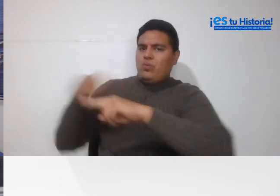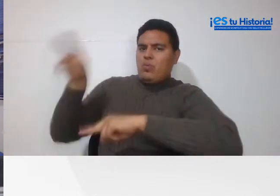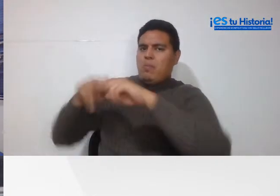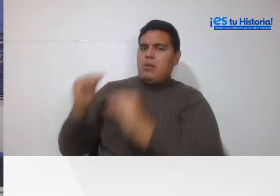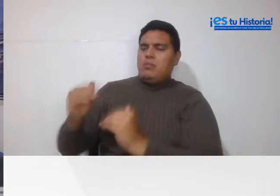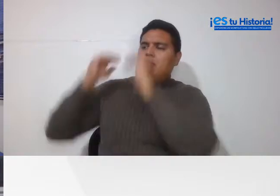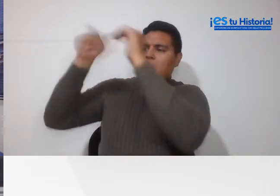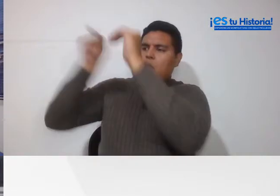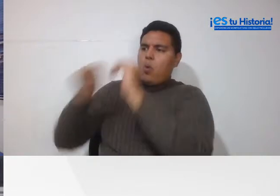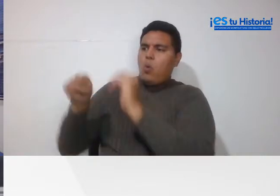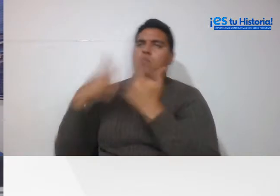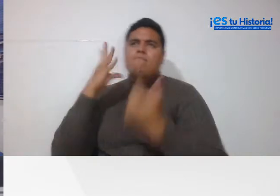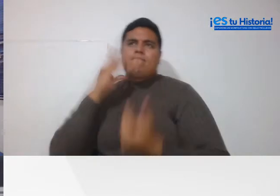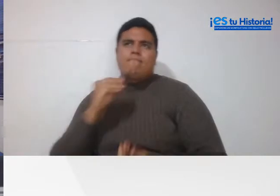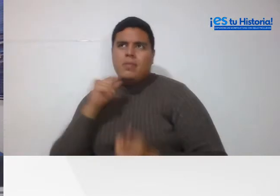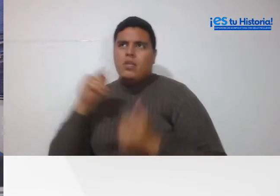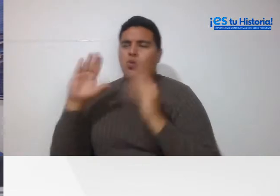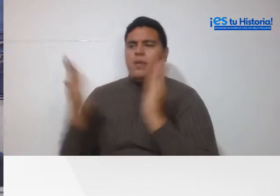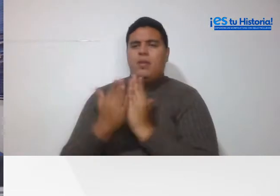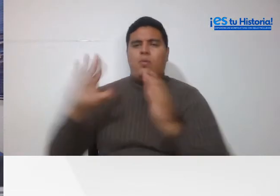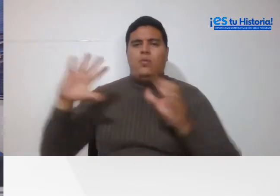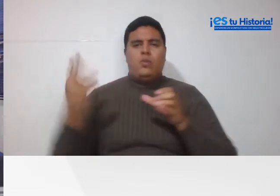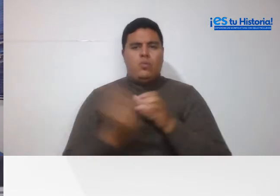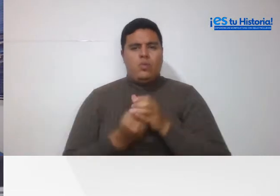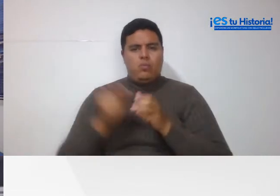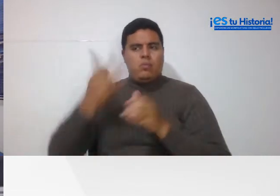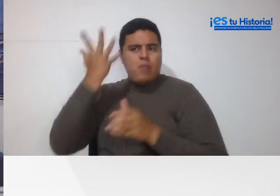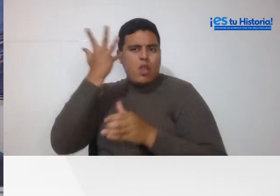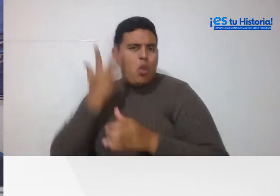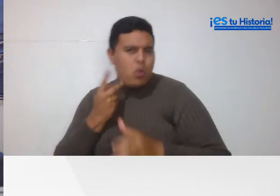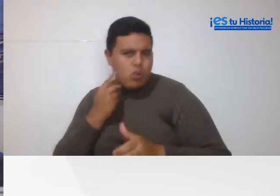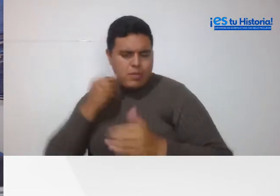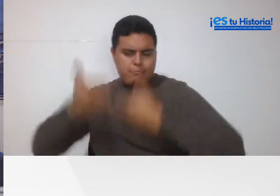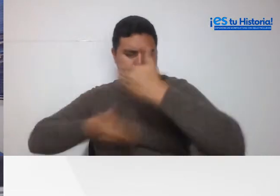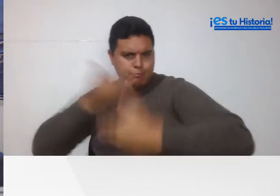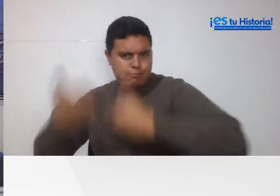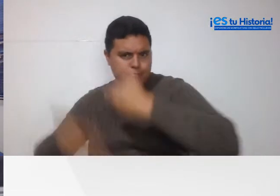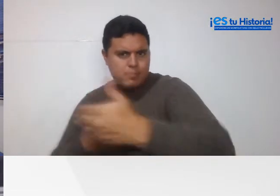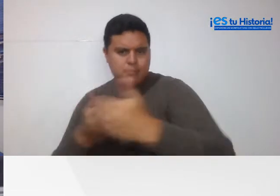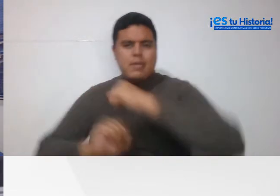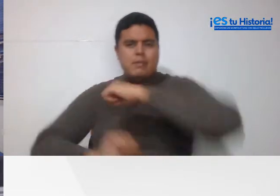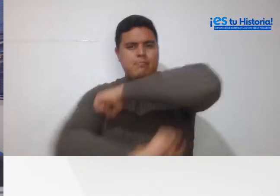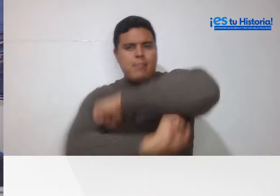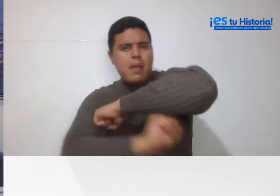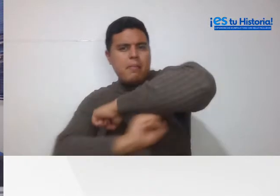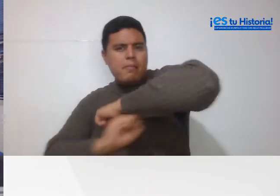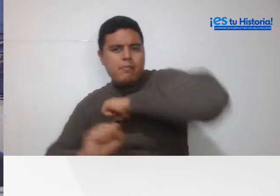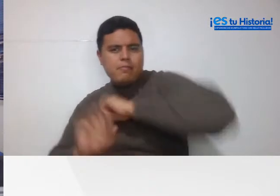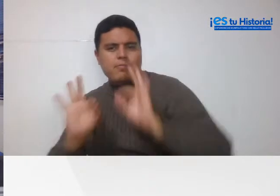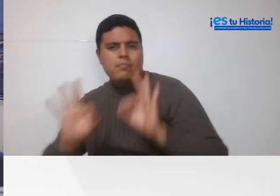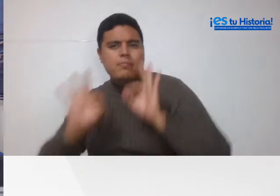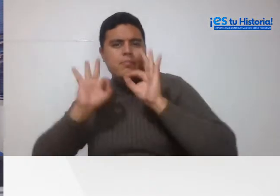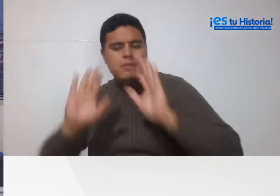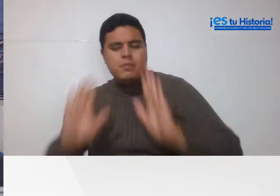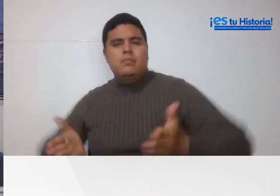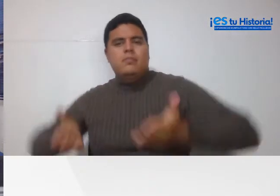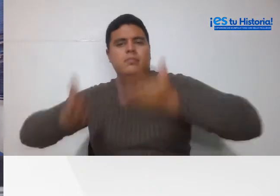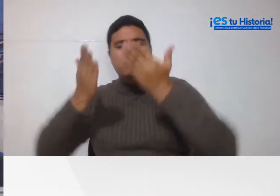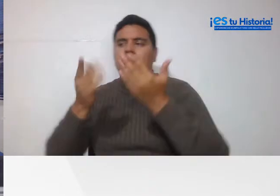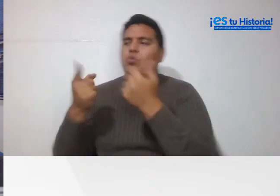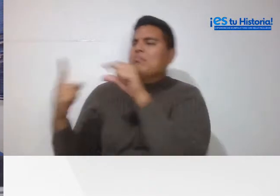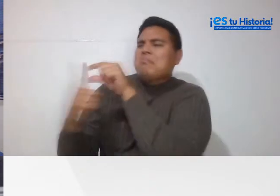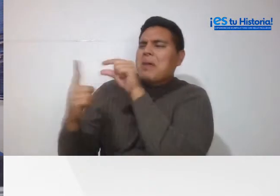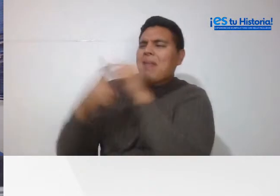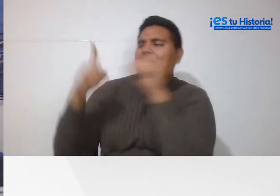Isaacs, para que esa educación inclusiva pues todos los días se siga afianzando. ¿Qué mensaje daría y de pronto también como